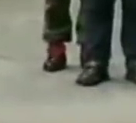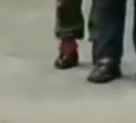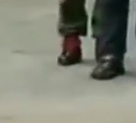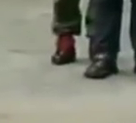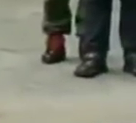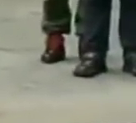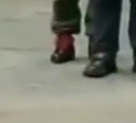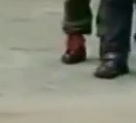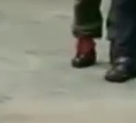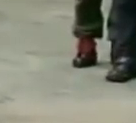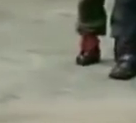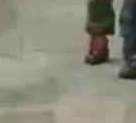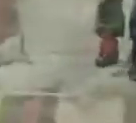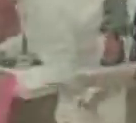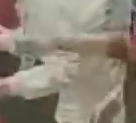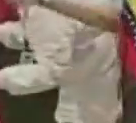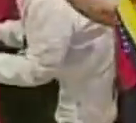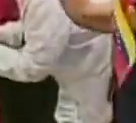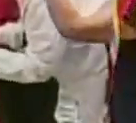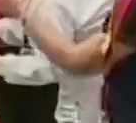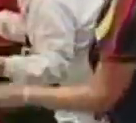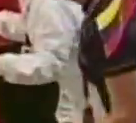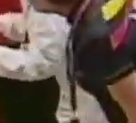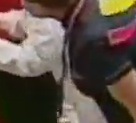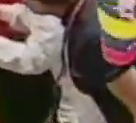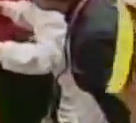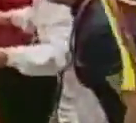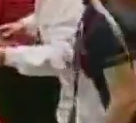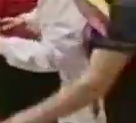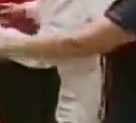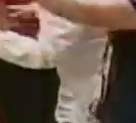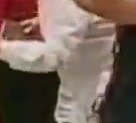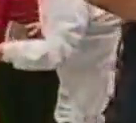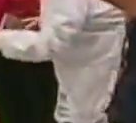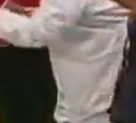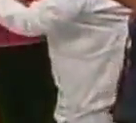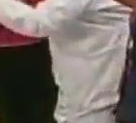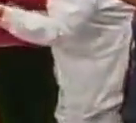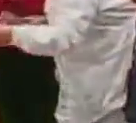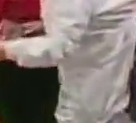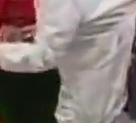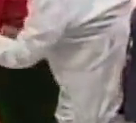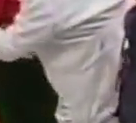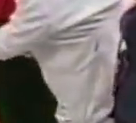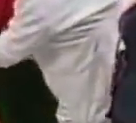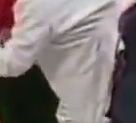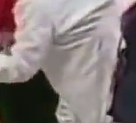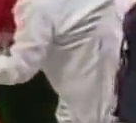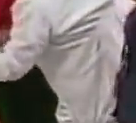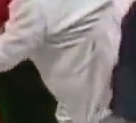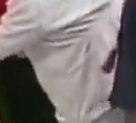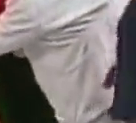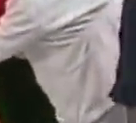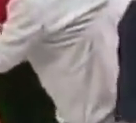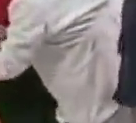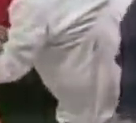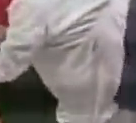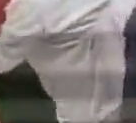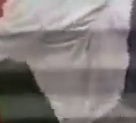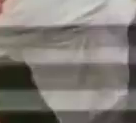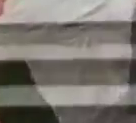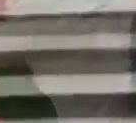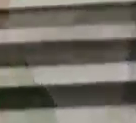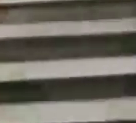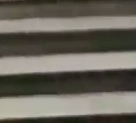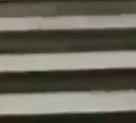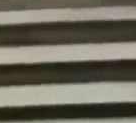una concentración que tiene lugar en la emblemática Plaza Bolívar de la capital venezolana, donde mujeres revolucionarias